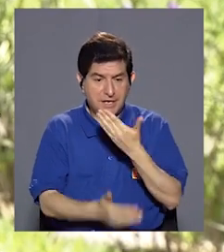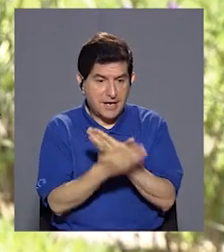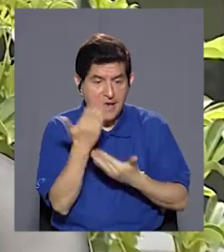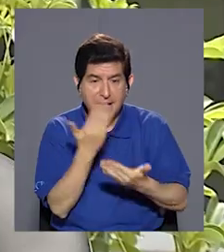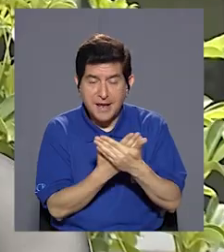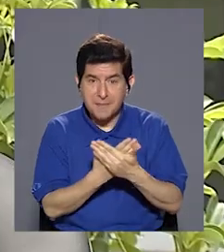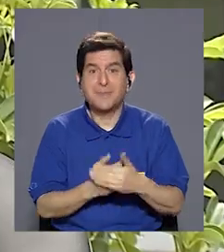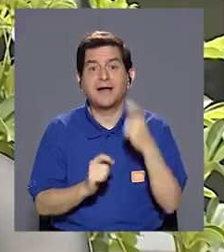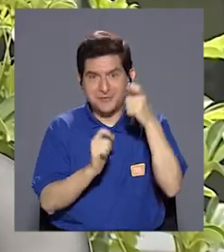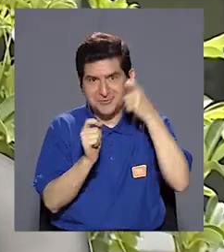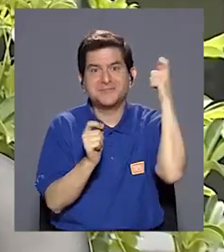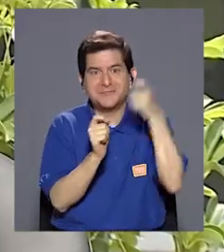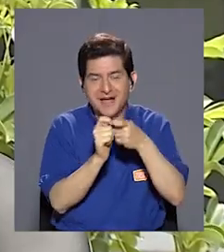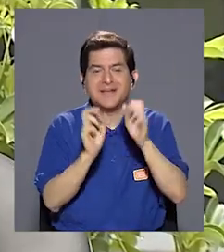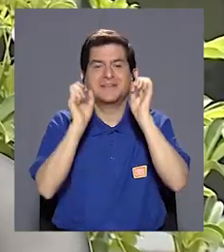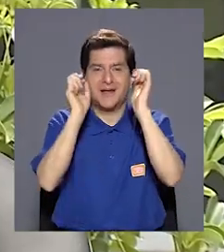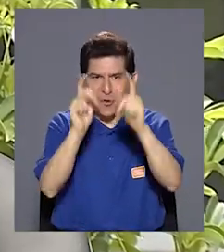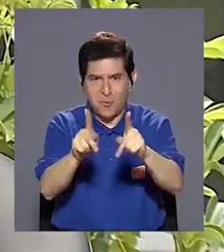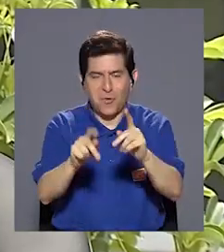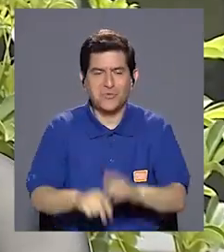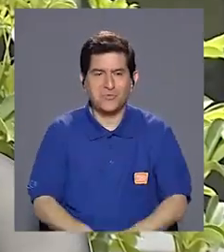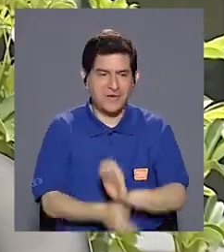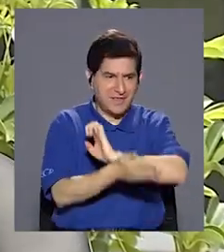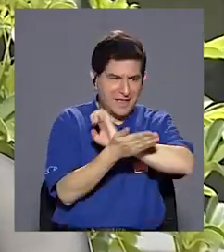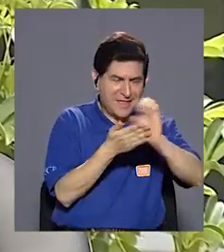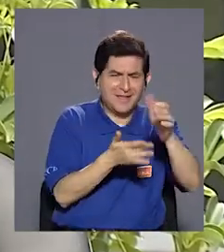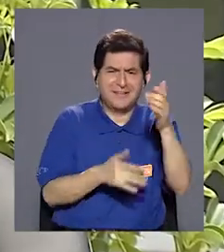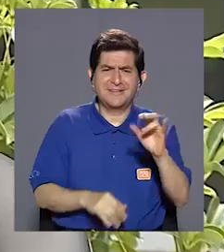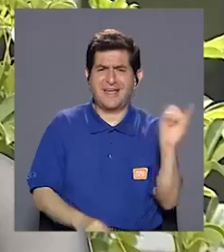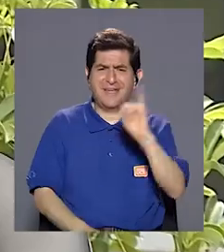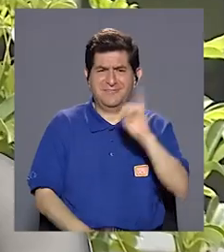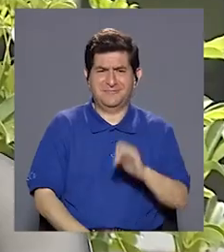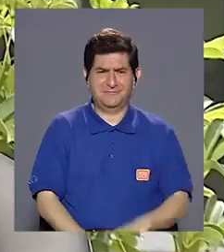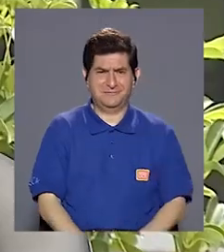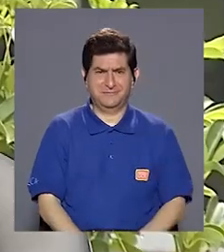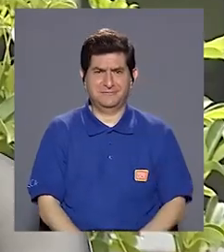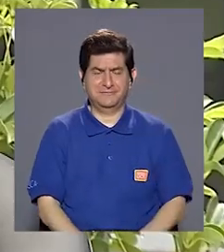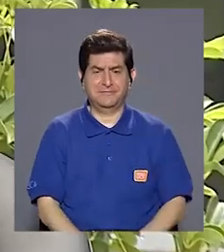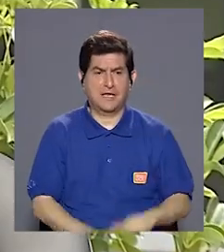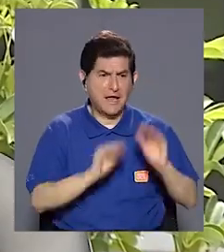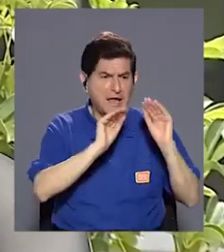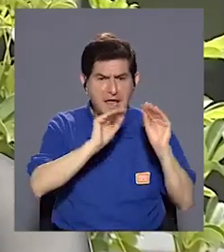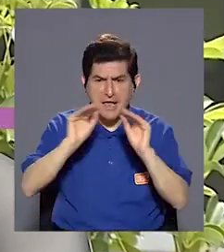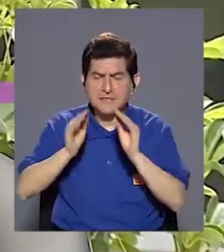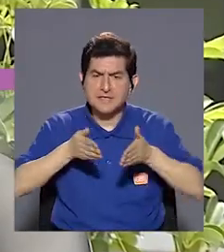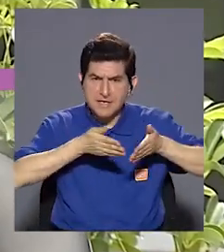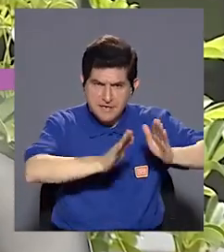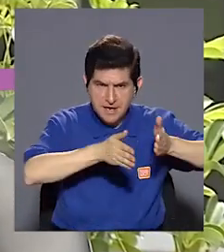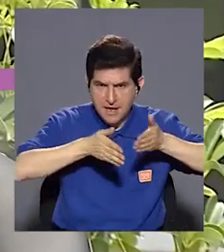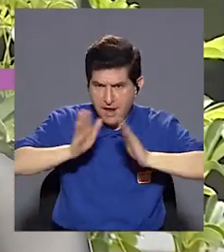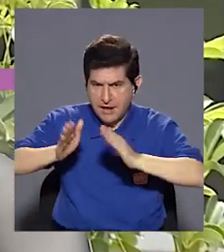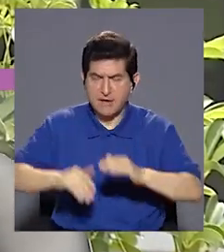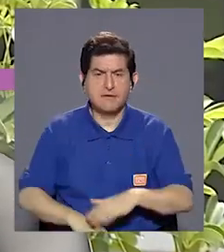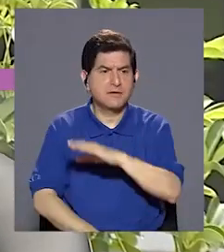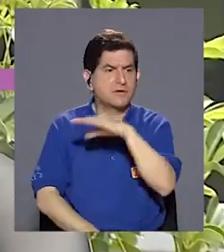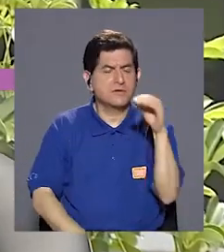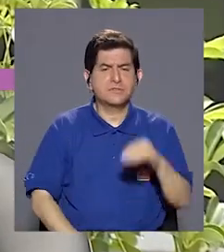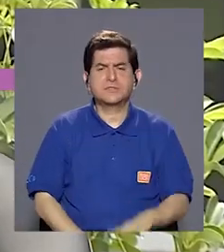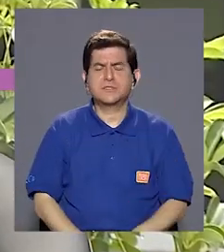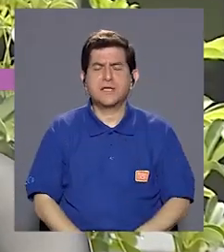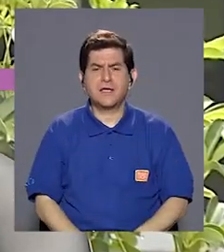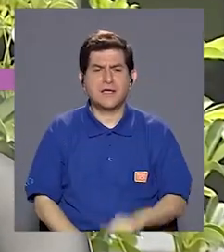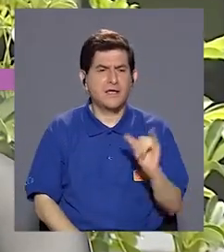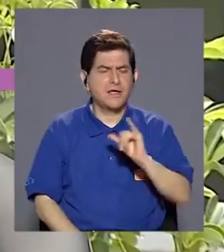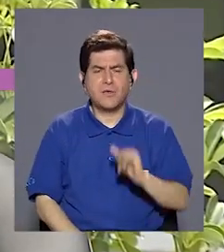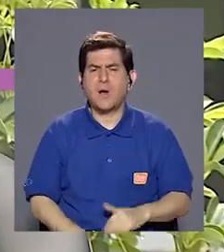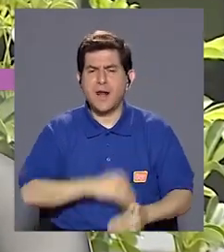nuestras manos justamente la posibilidad de prevenir muchas de esas infecciones. Entonces, enseñémosle a nuestros hijos,